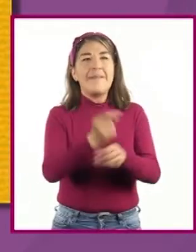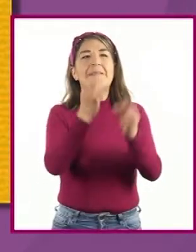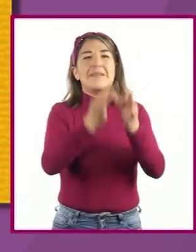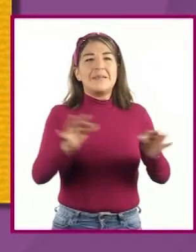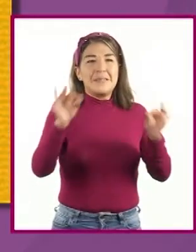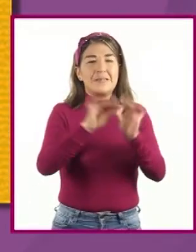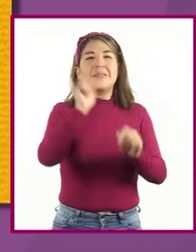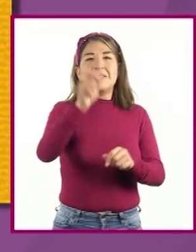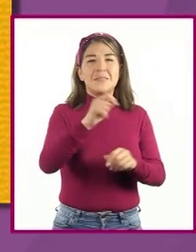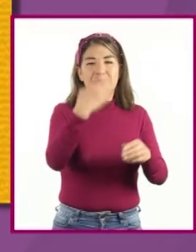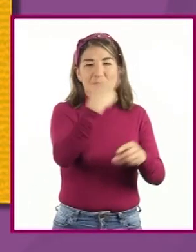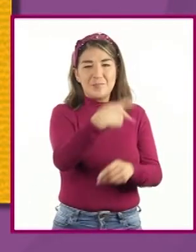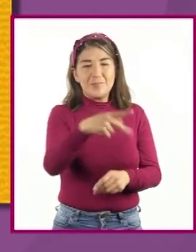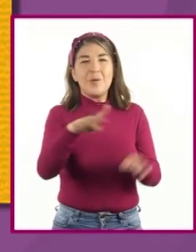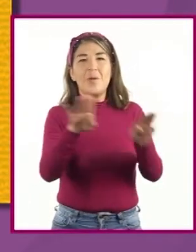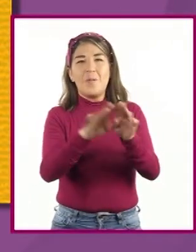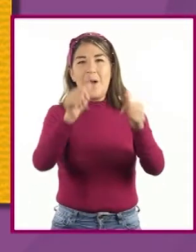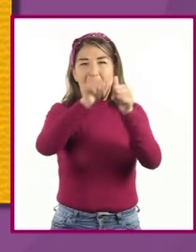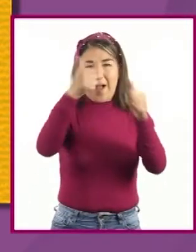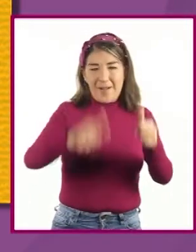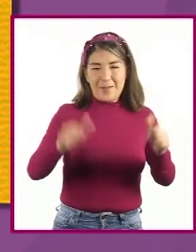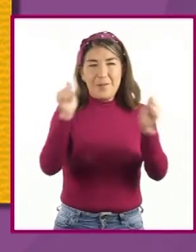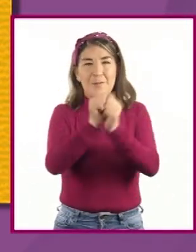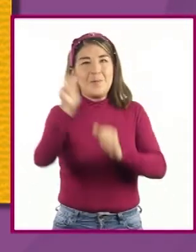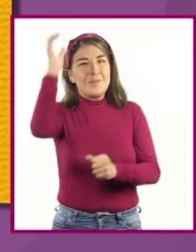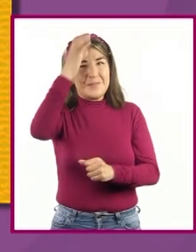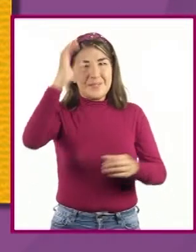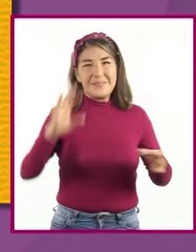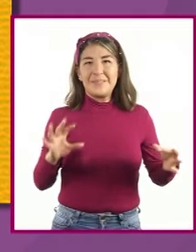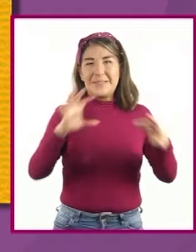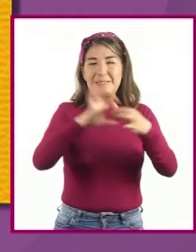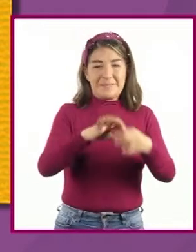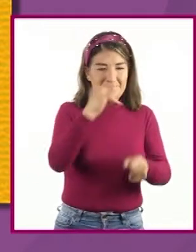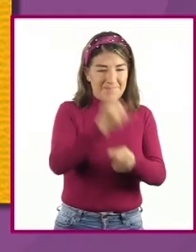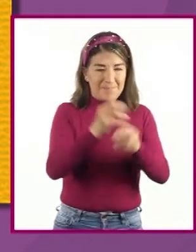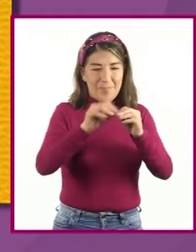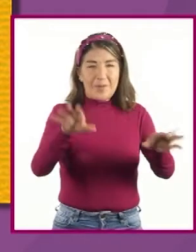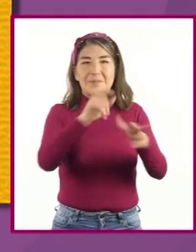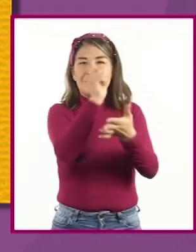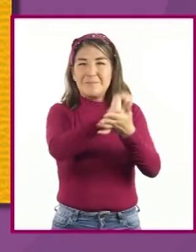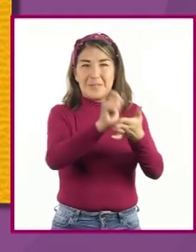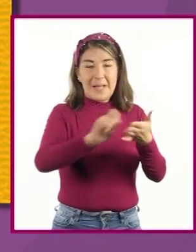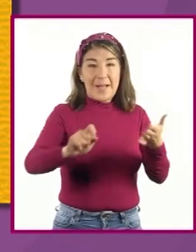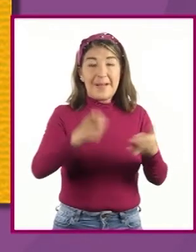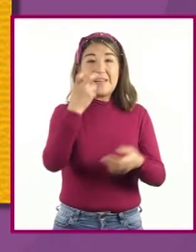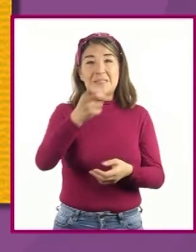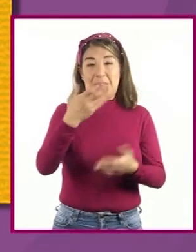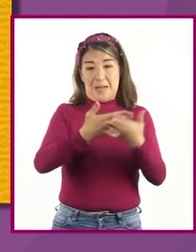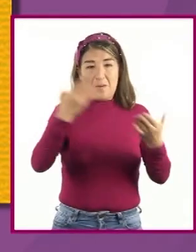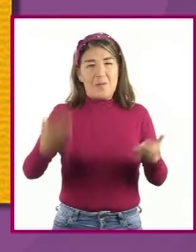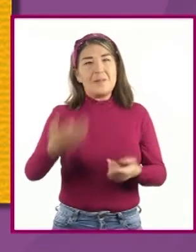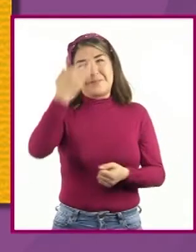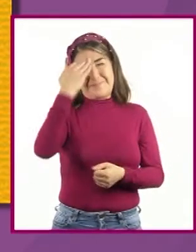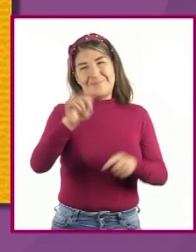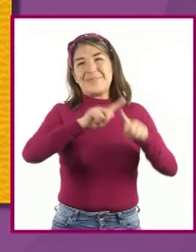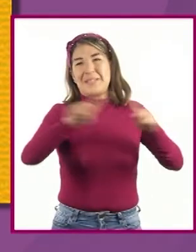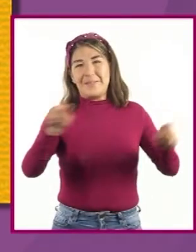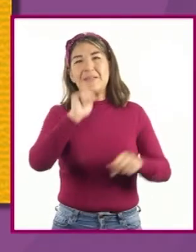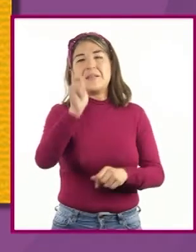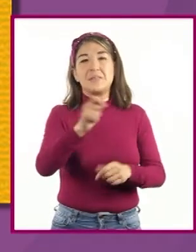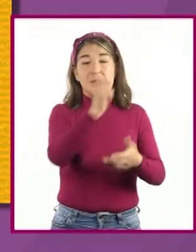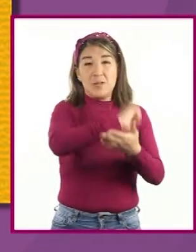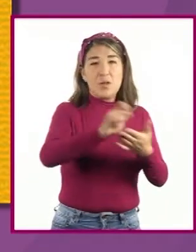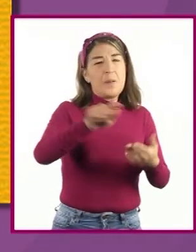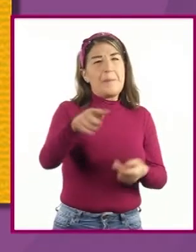mezclaba magistralmente el arte y la ciencia en sus informes. Aunque muy diferentes a los actuales, sus escritos pueden considerarse como